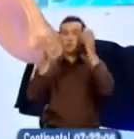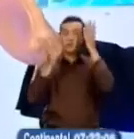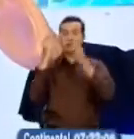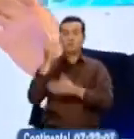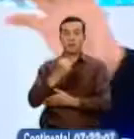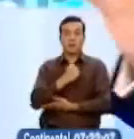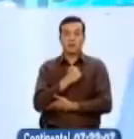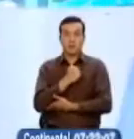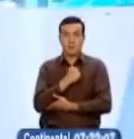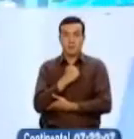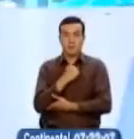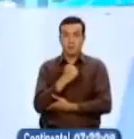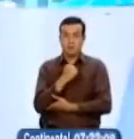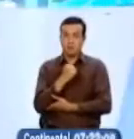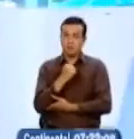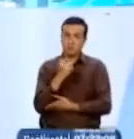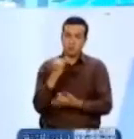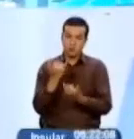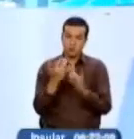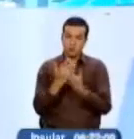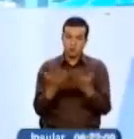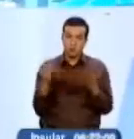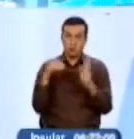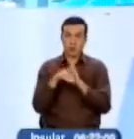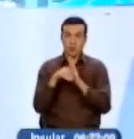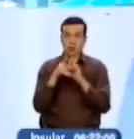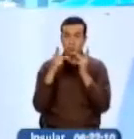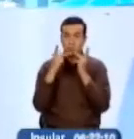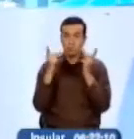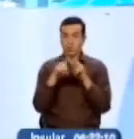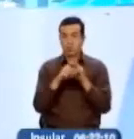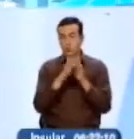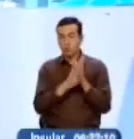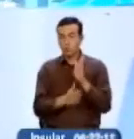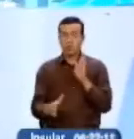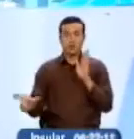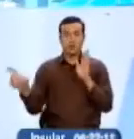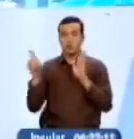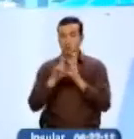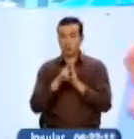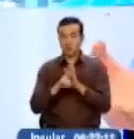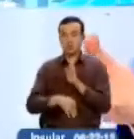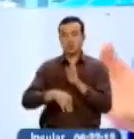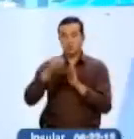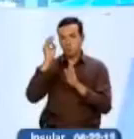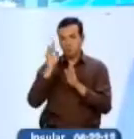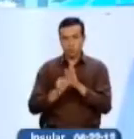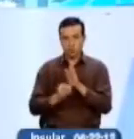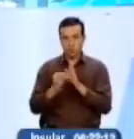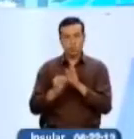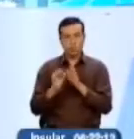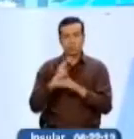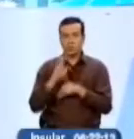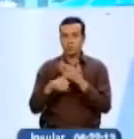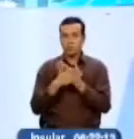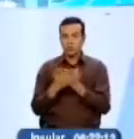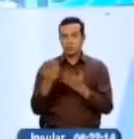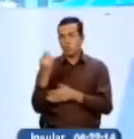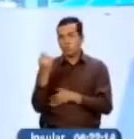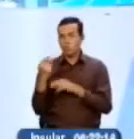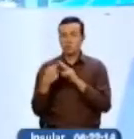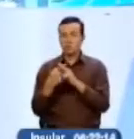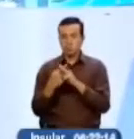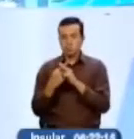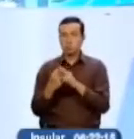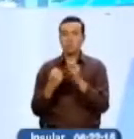patrimonio por lo tanto hoy día la banca pública a partir de esta ley tiene una línea en la que puede generar créditos